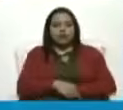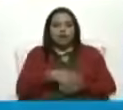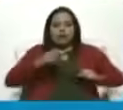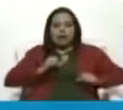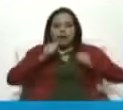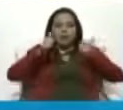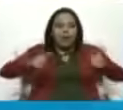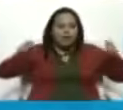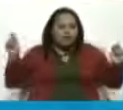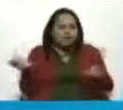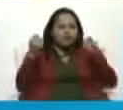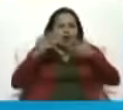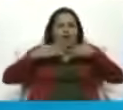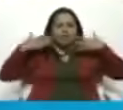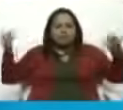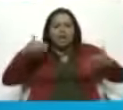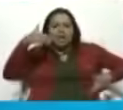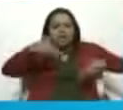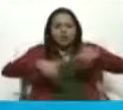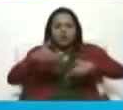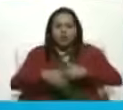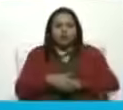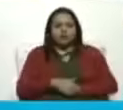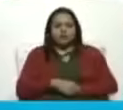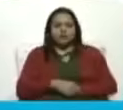arranca la gran campaña electoral